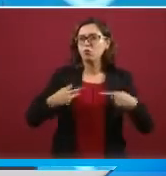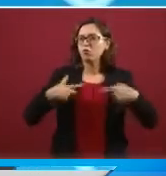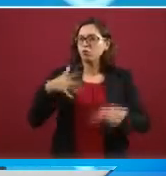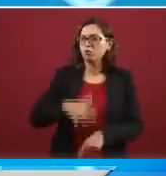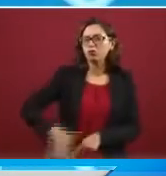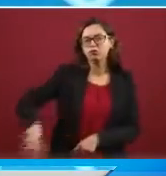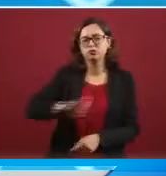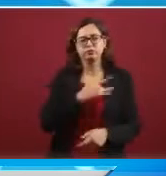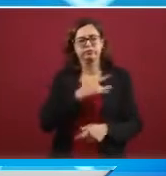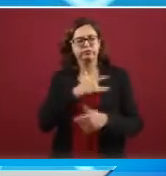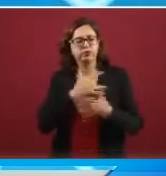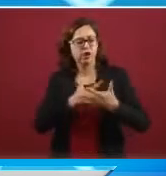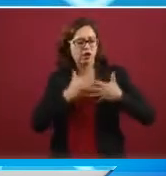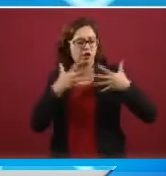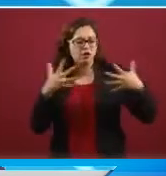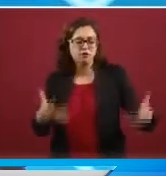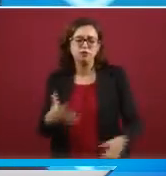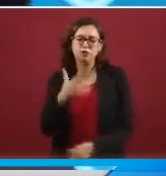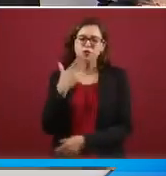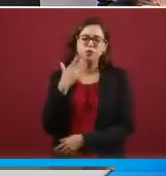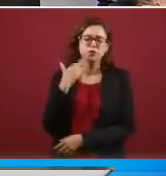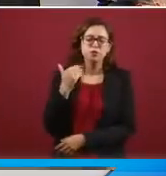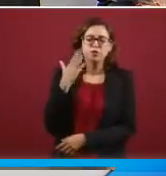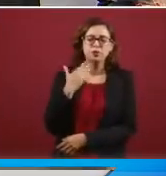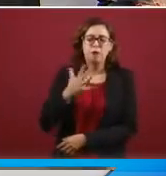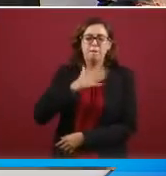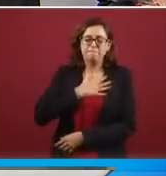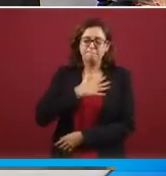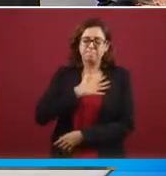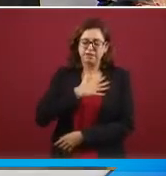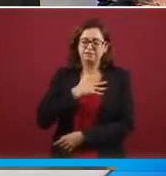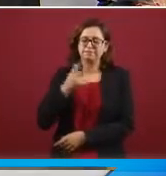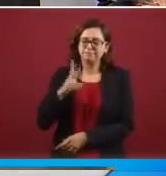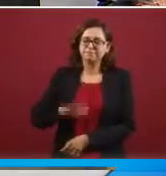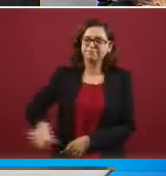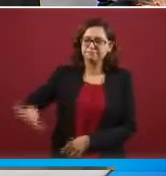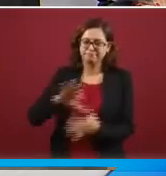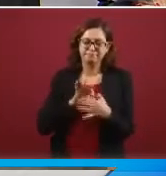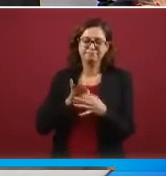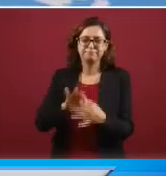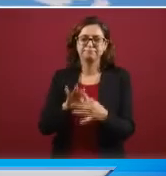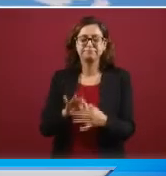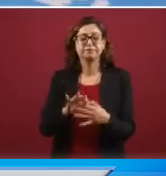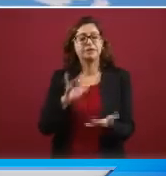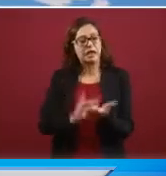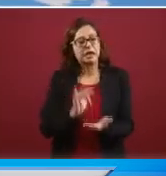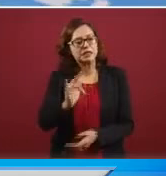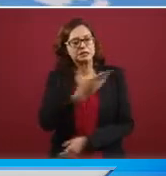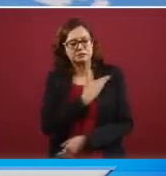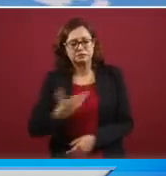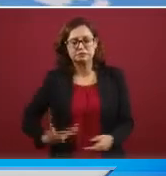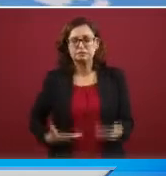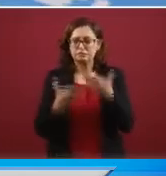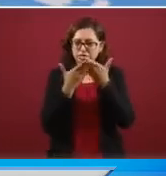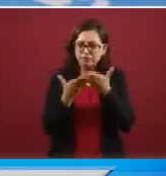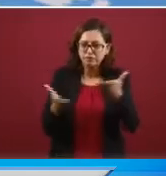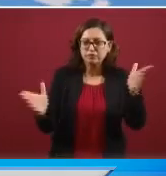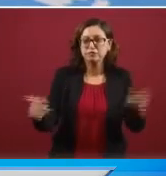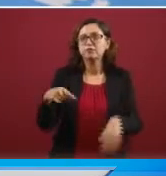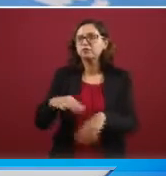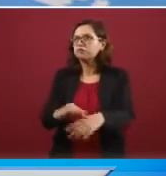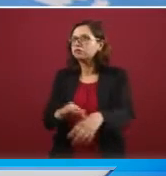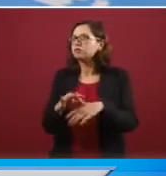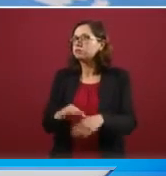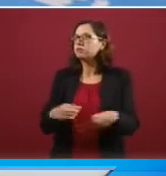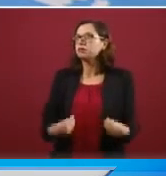para que la migración sea una opción y no una obligación. Actualmente Latinoamérica es una de las regiones más violentas del mundo y el